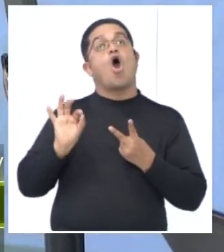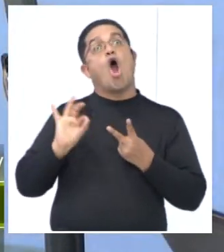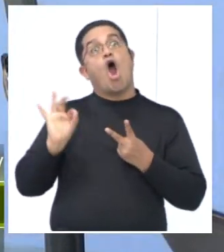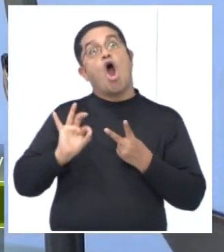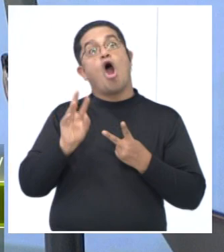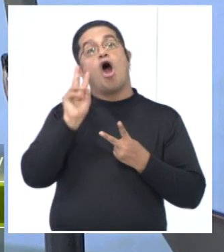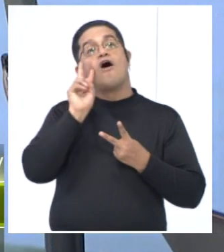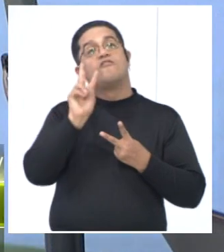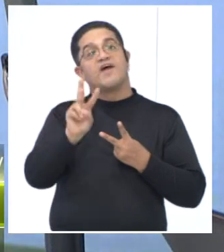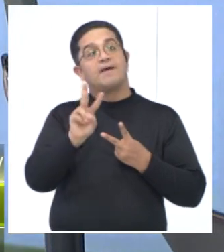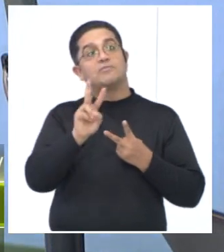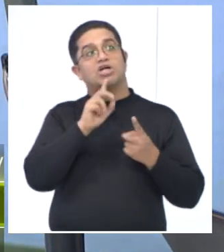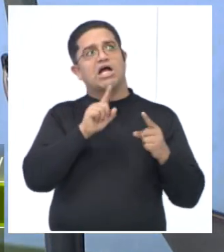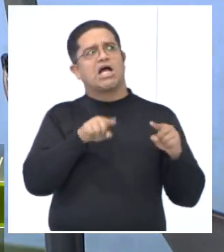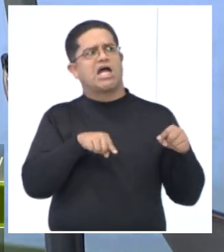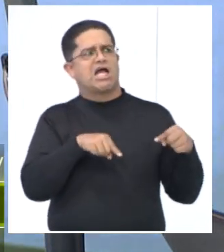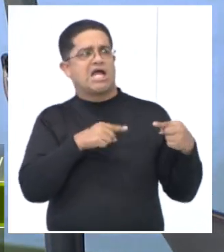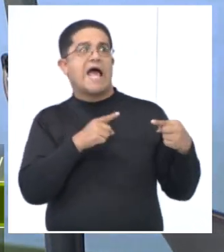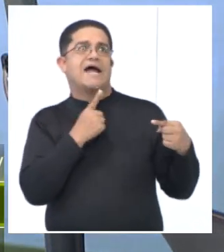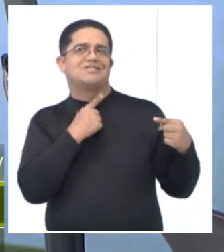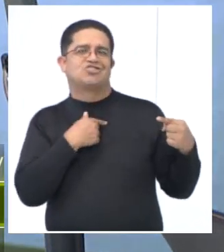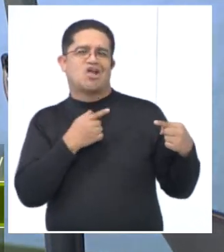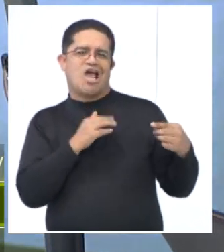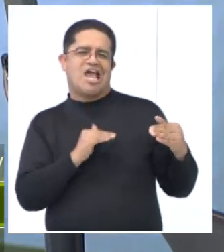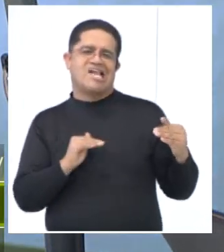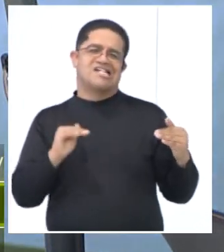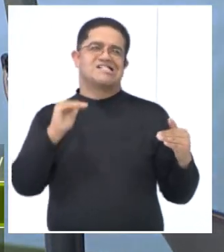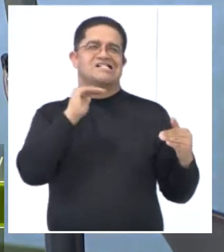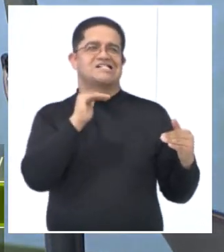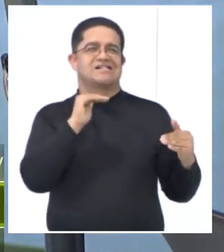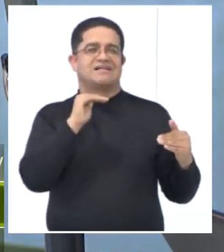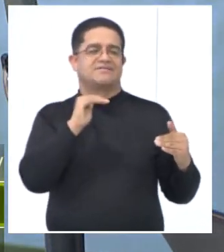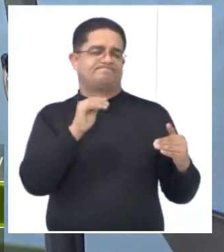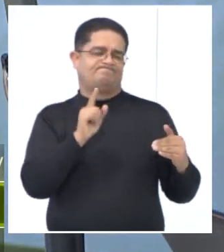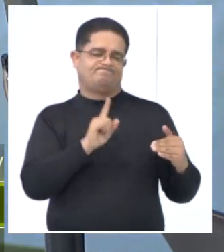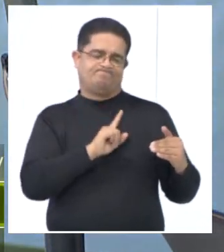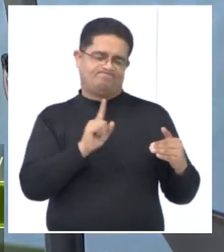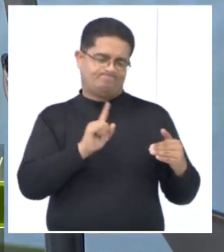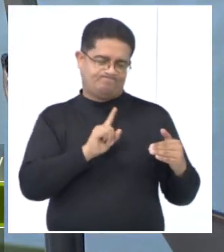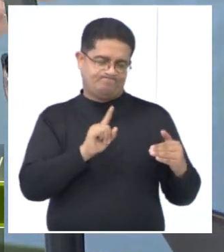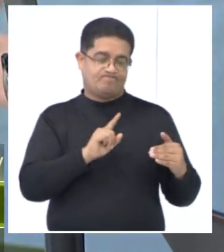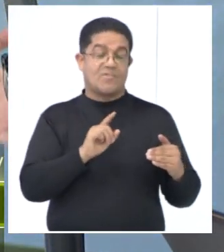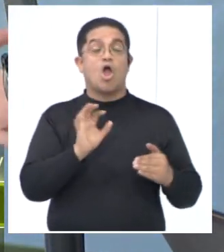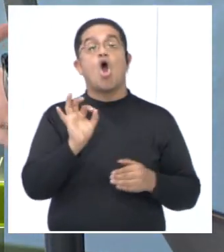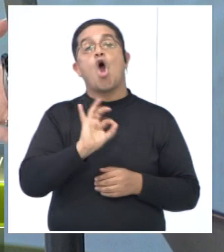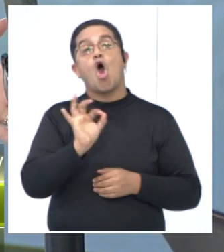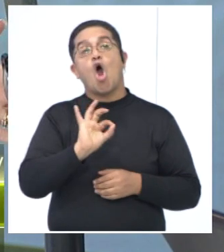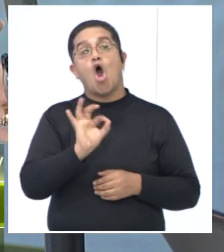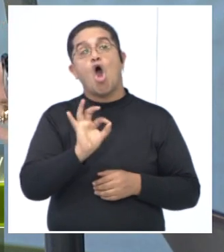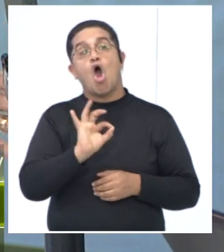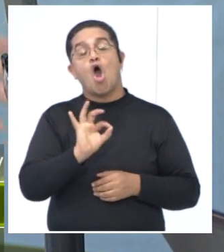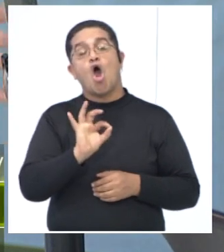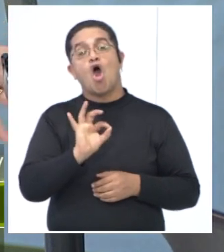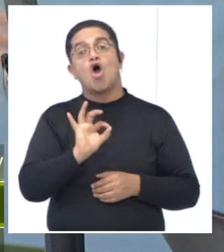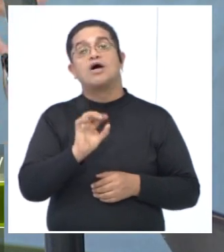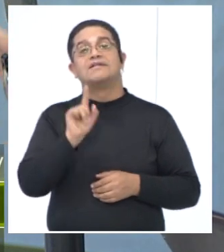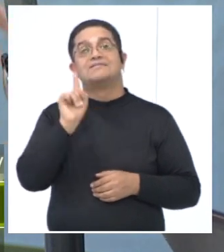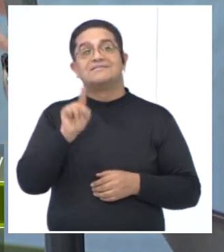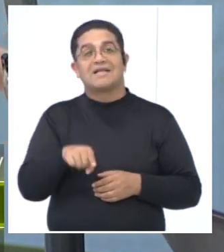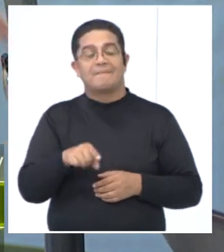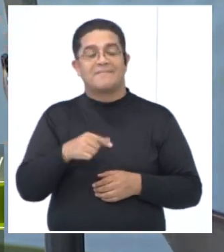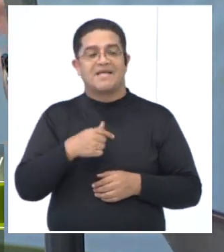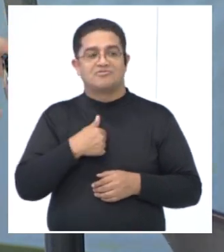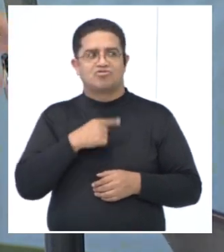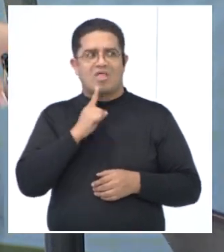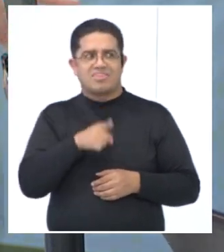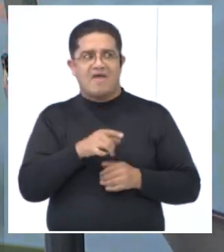que te hace diferente o te hace sobresalir, entonces o me voy a esos extremos, claro, o me voy también al otro extremo en que debo ser